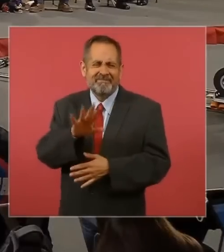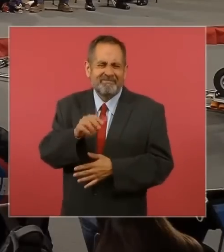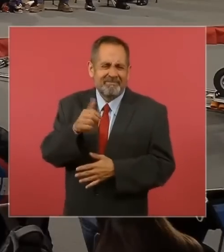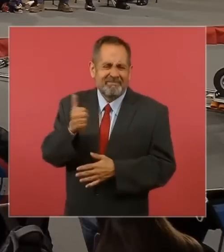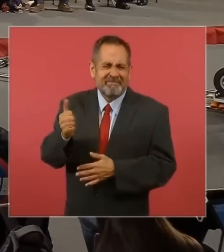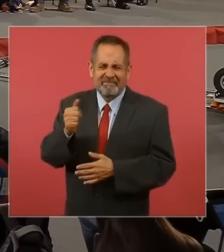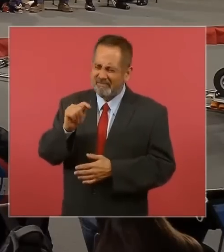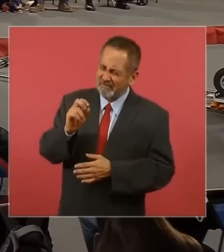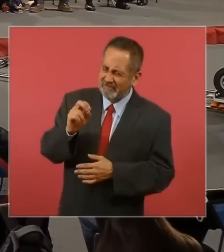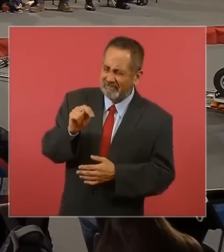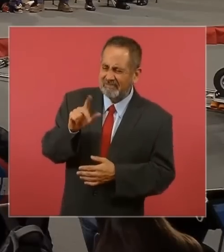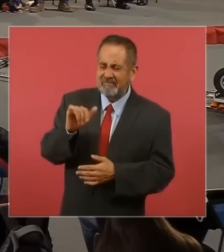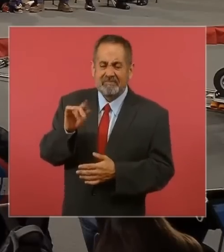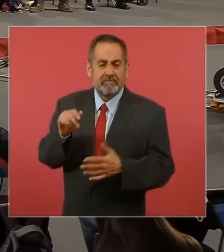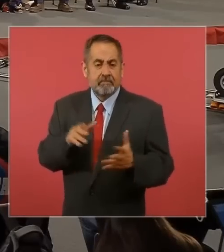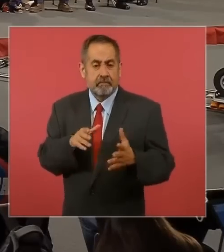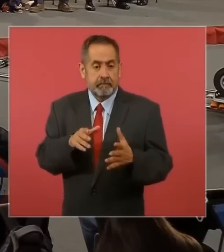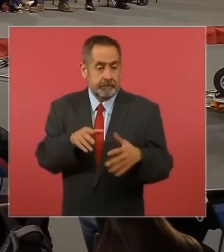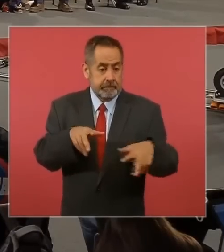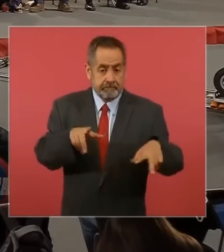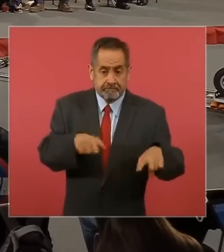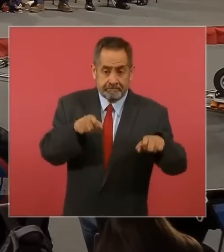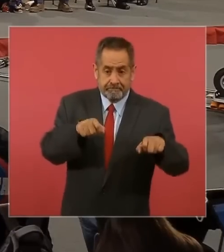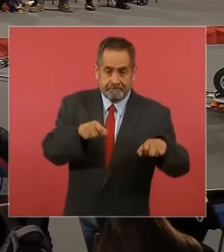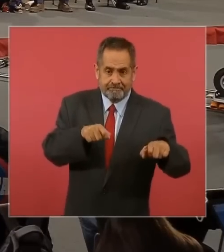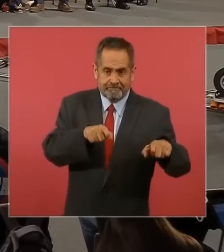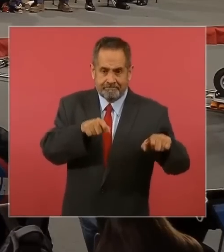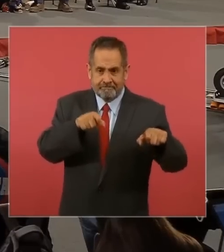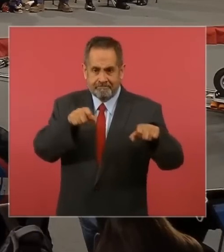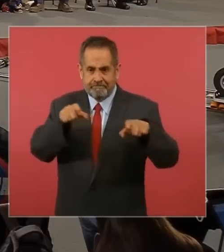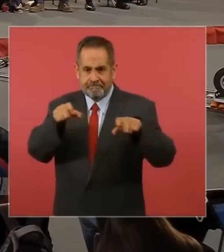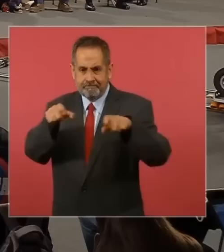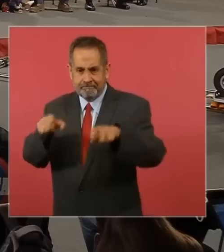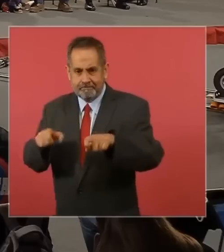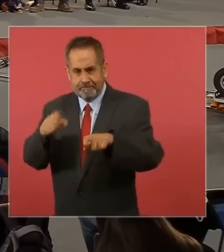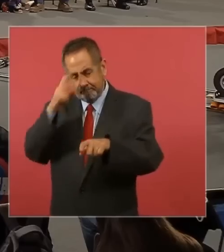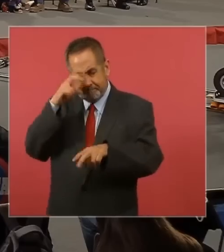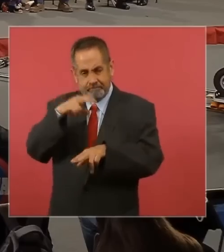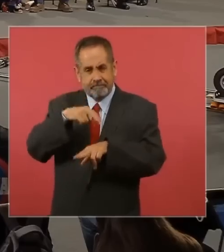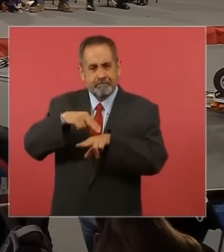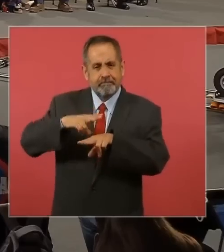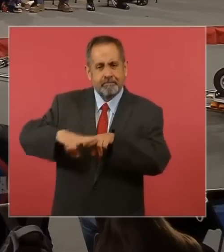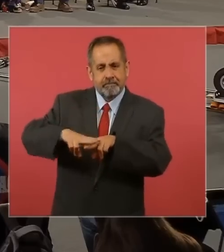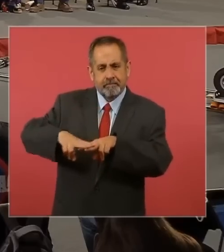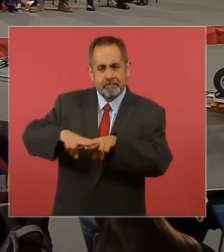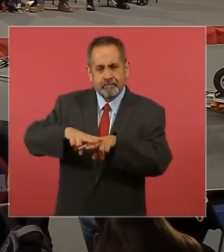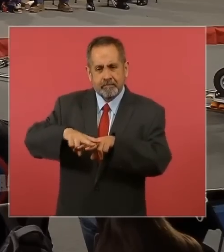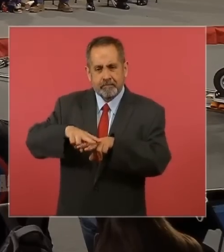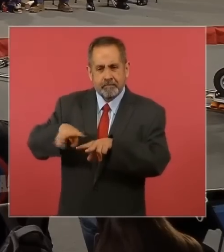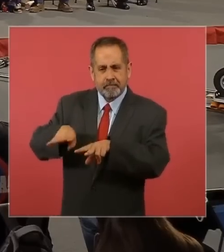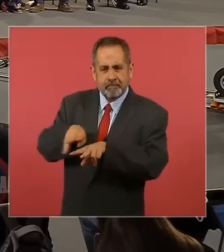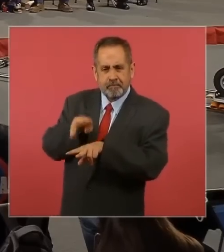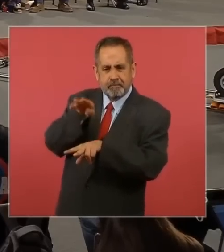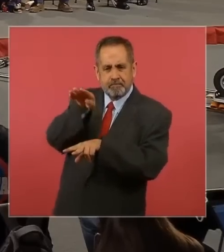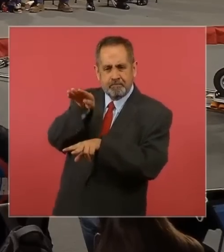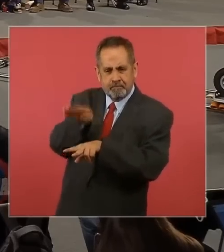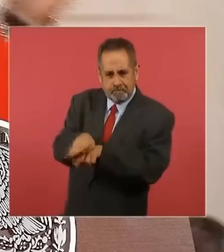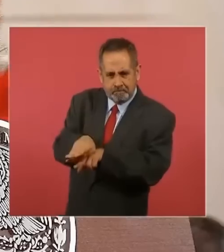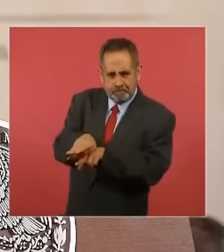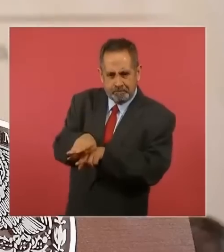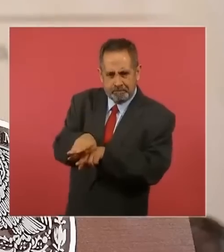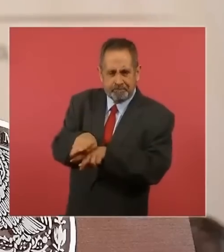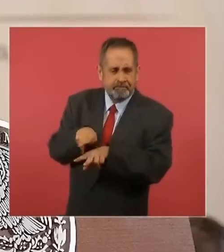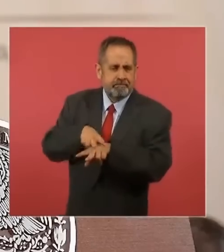pasar al siguiente punto, que es el ensamblado. En la siguiente lámina lo vemos. ¿Qué es esto? Bueno, traemos